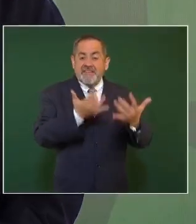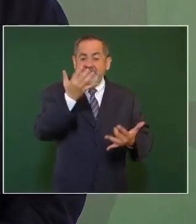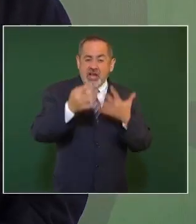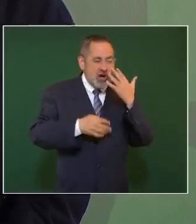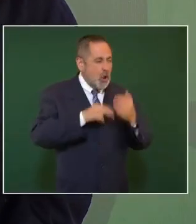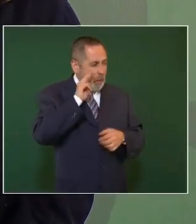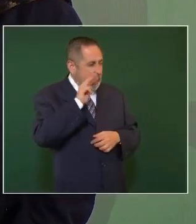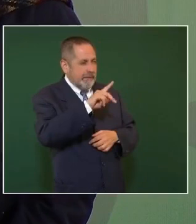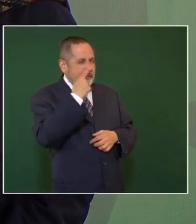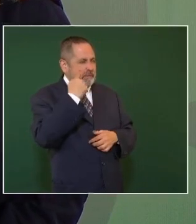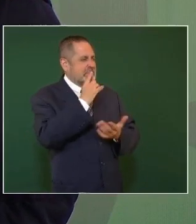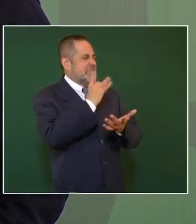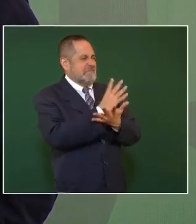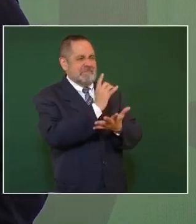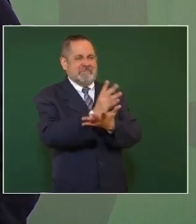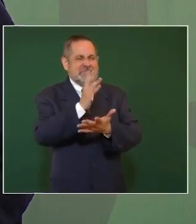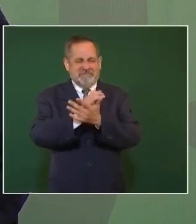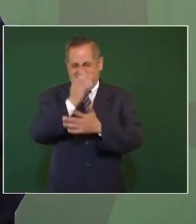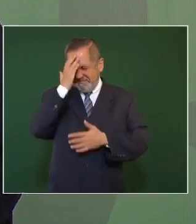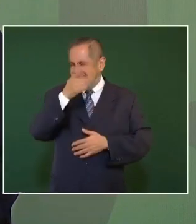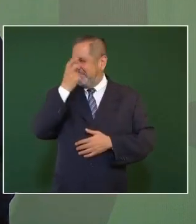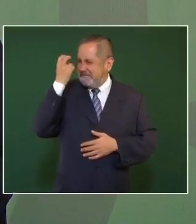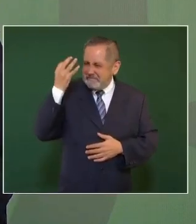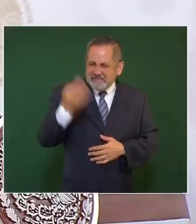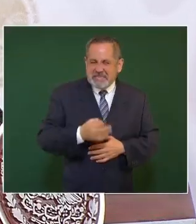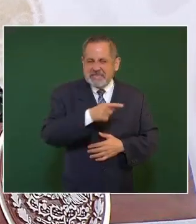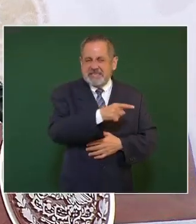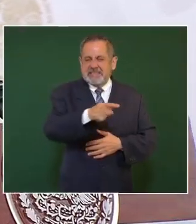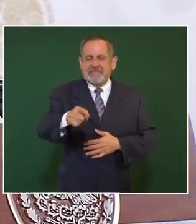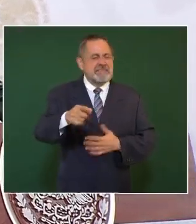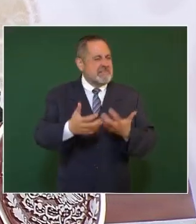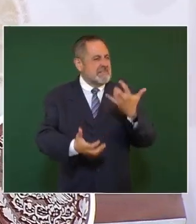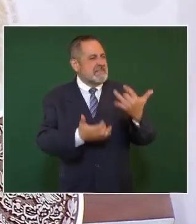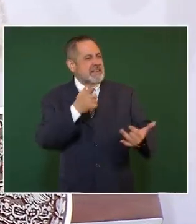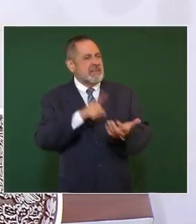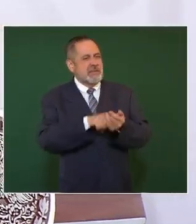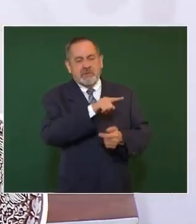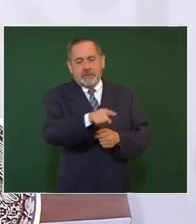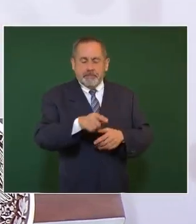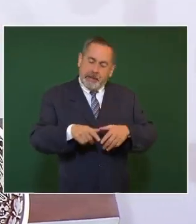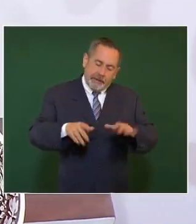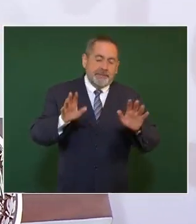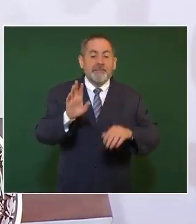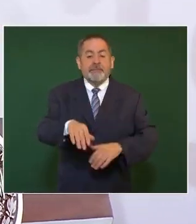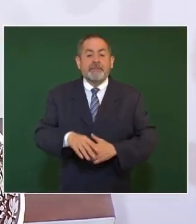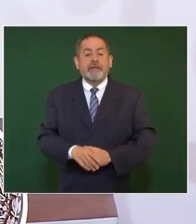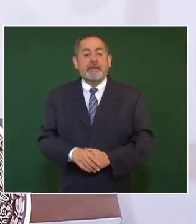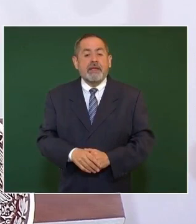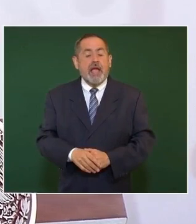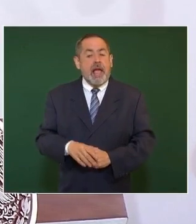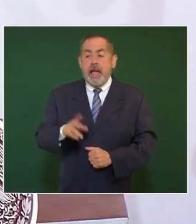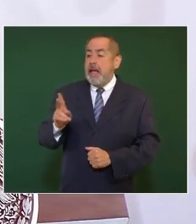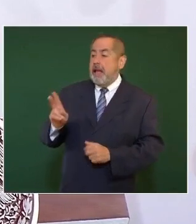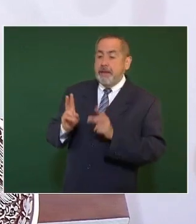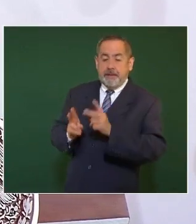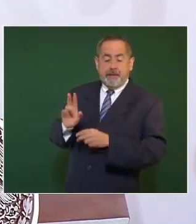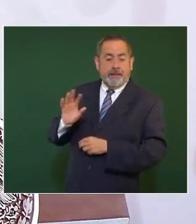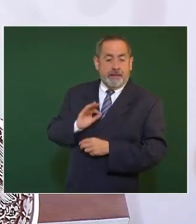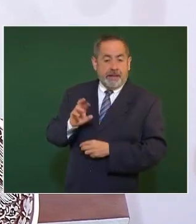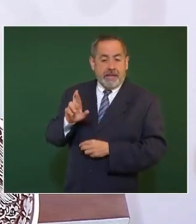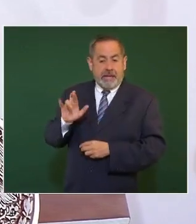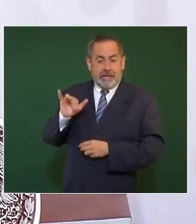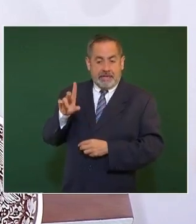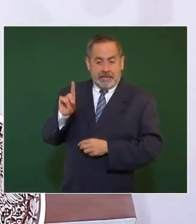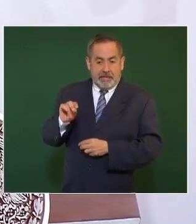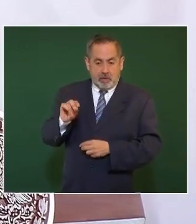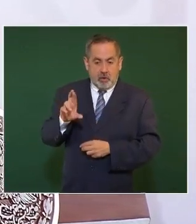al infierno, para ver a cuántos me voy a encontrar allá. Pero bueno, me platicaba Ricardo